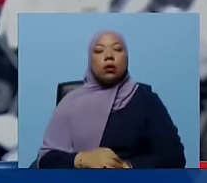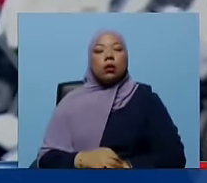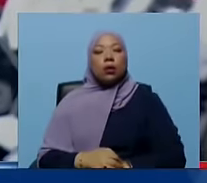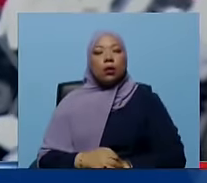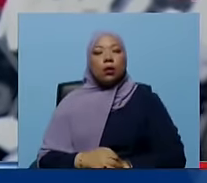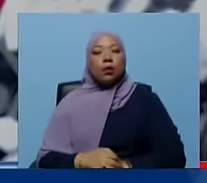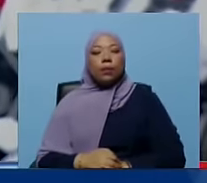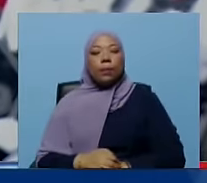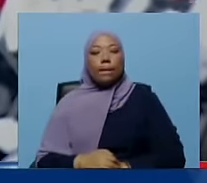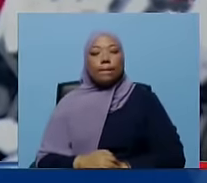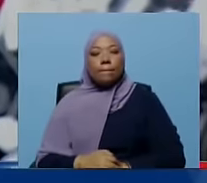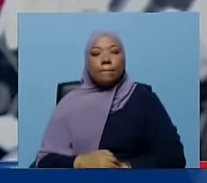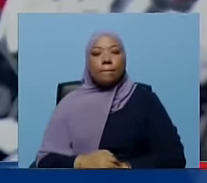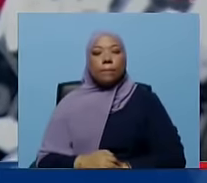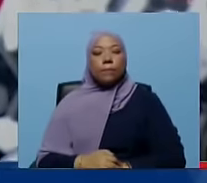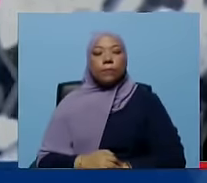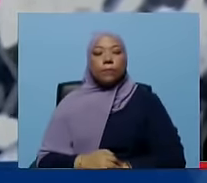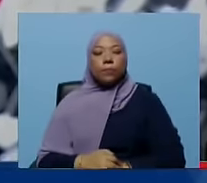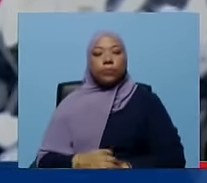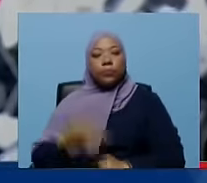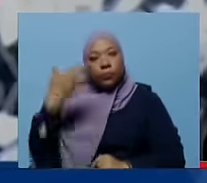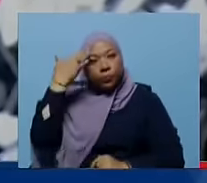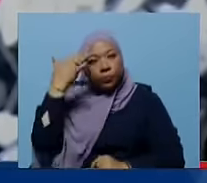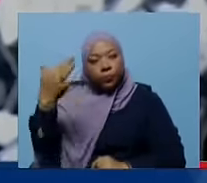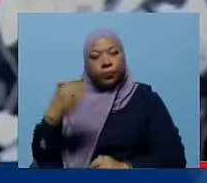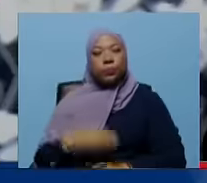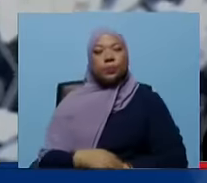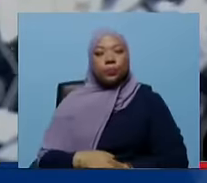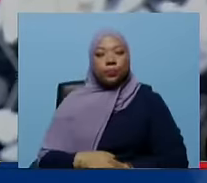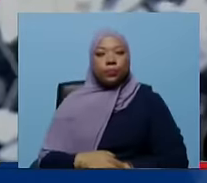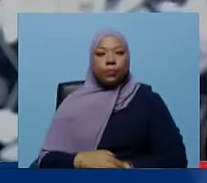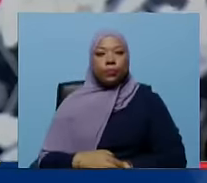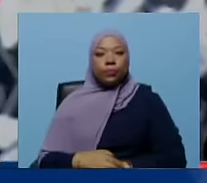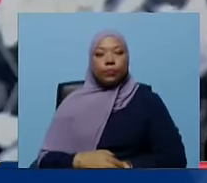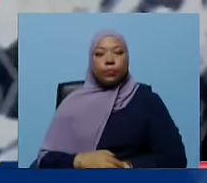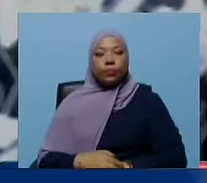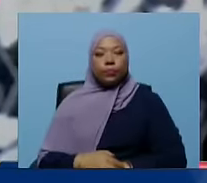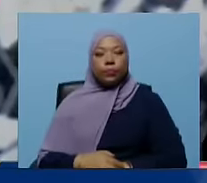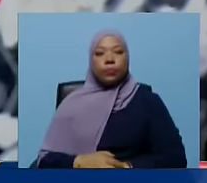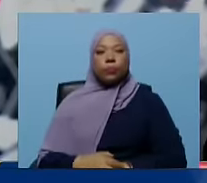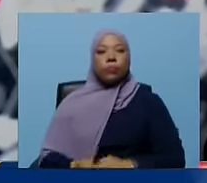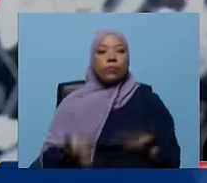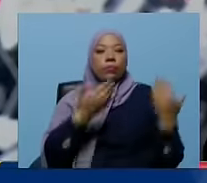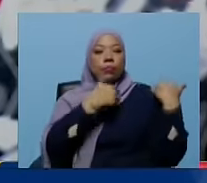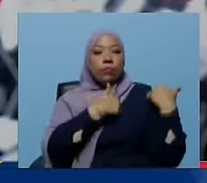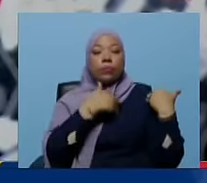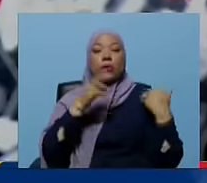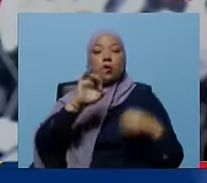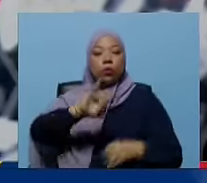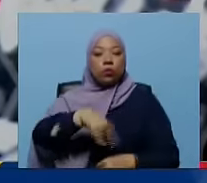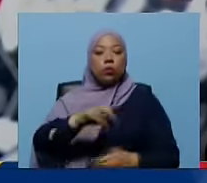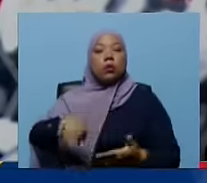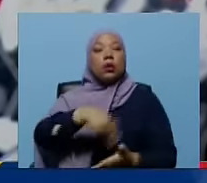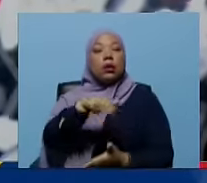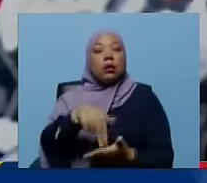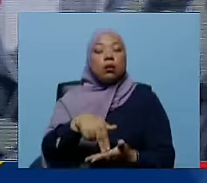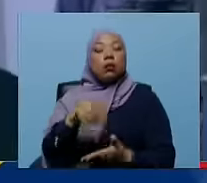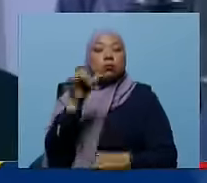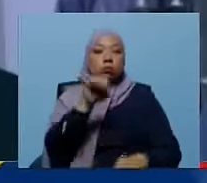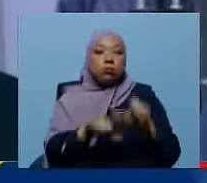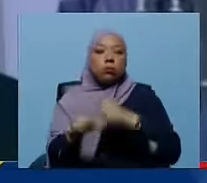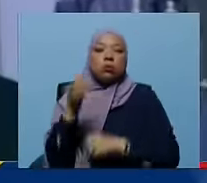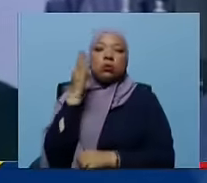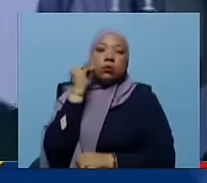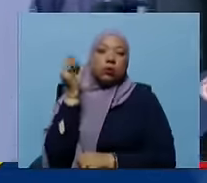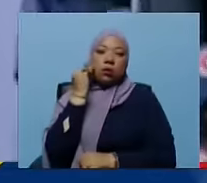Igualmente, saludo al mayor general Sabarce Padrón, rector de la Universidad Nacional Experimental de